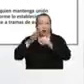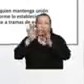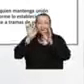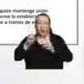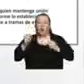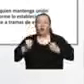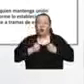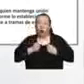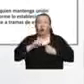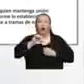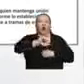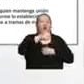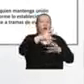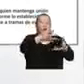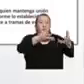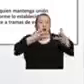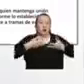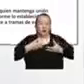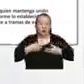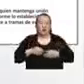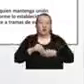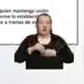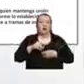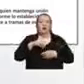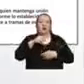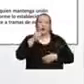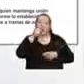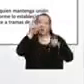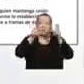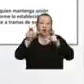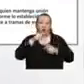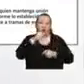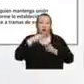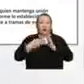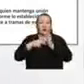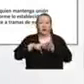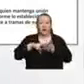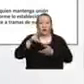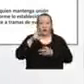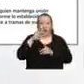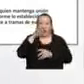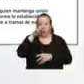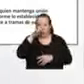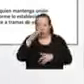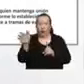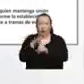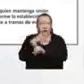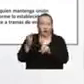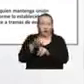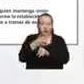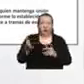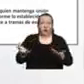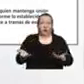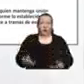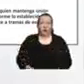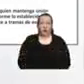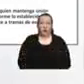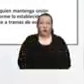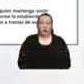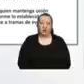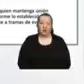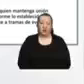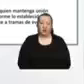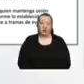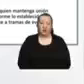traslado se extiende a cada rato y sus periodistas títeres pero no lo tiene directamente atracción en directo por obvio